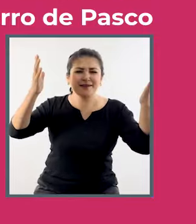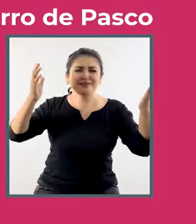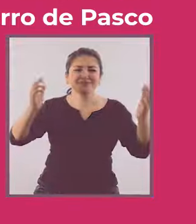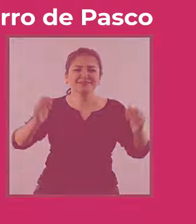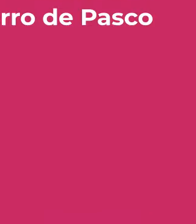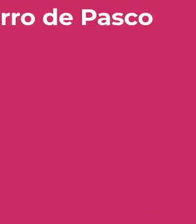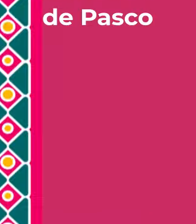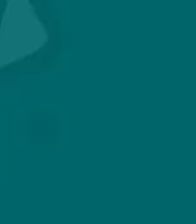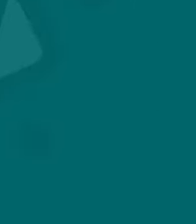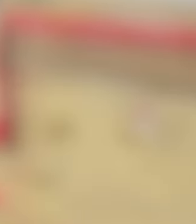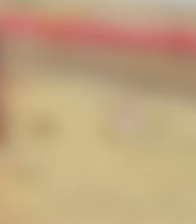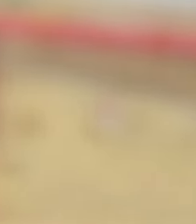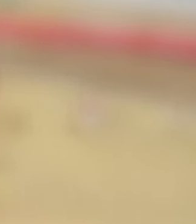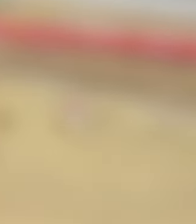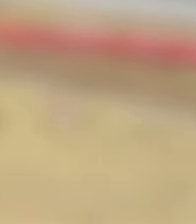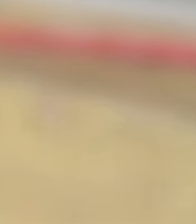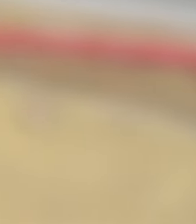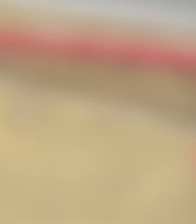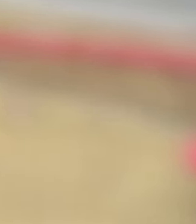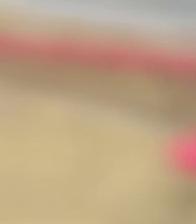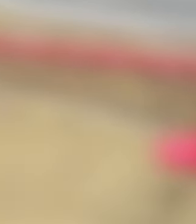Bolívar.